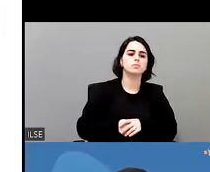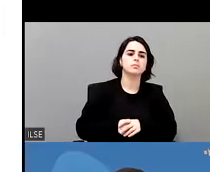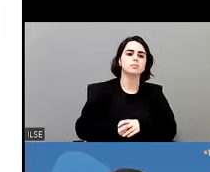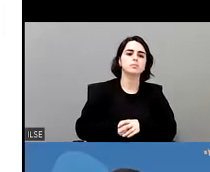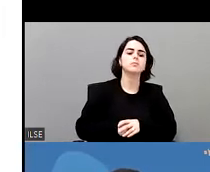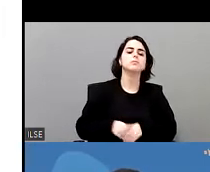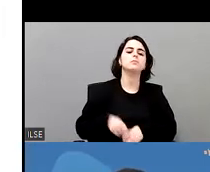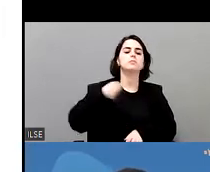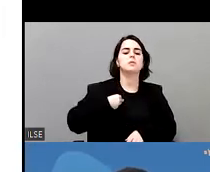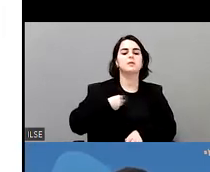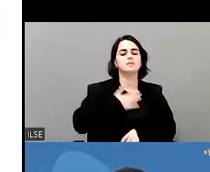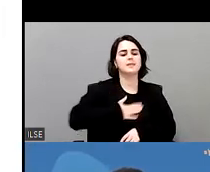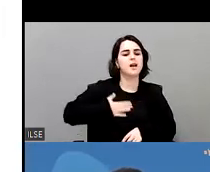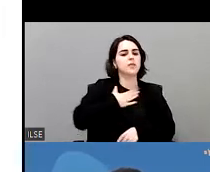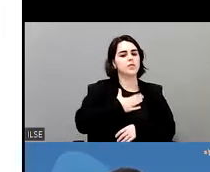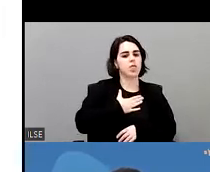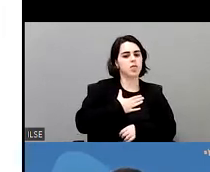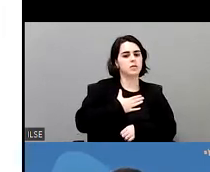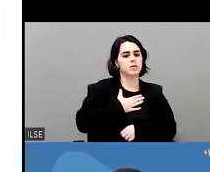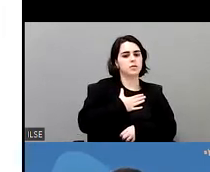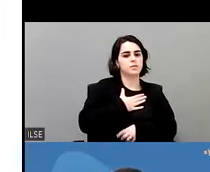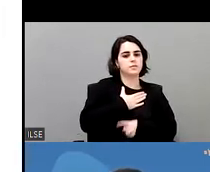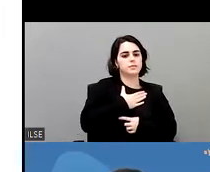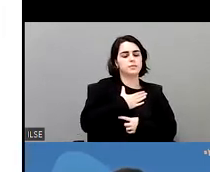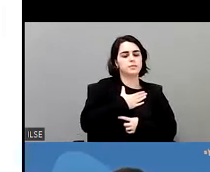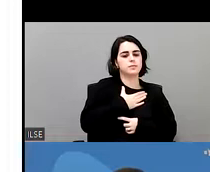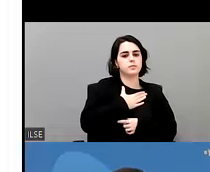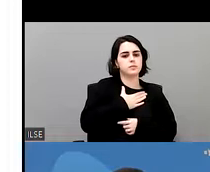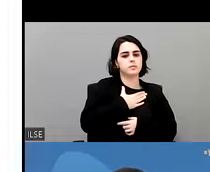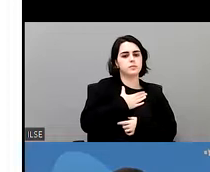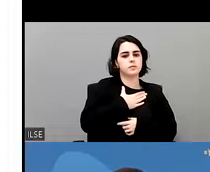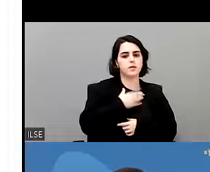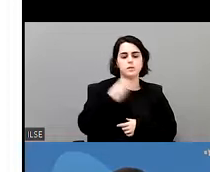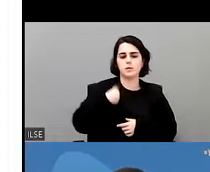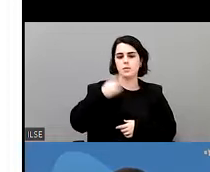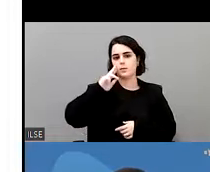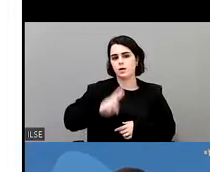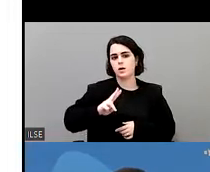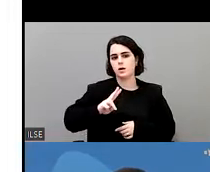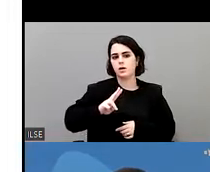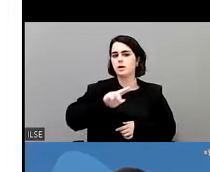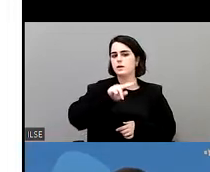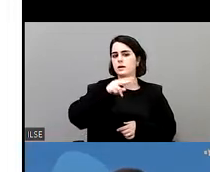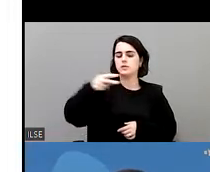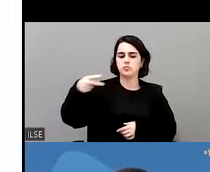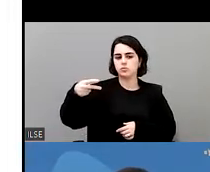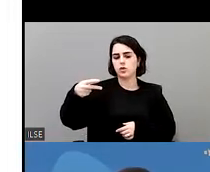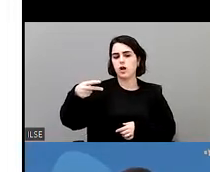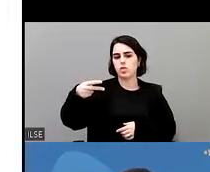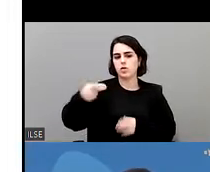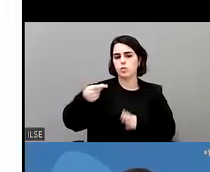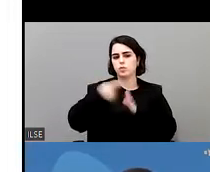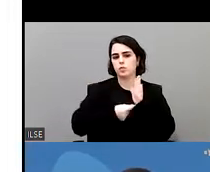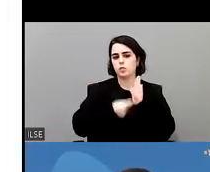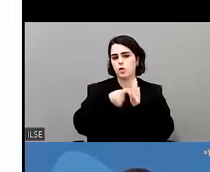Como satisfacción de la familia, si os fijáis, tanto los resultados, la puntuación que ha dado